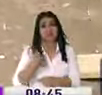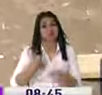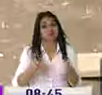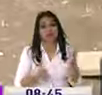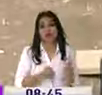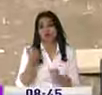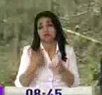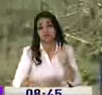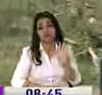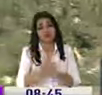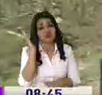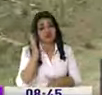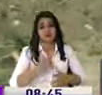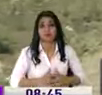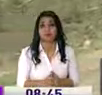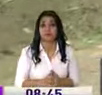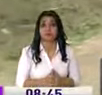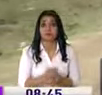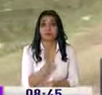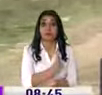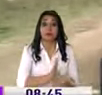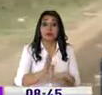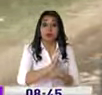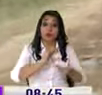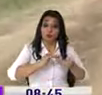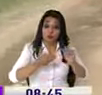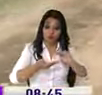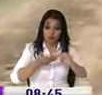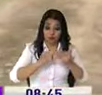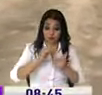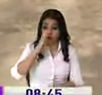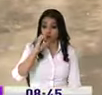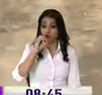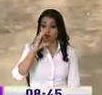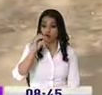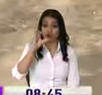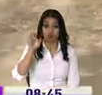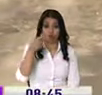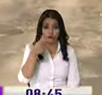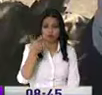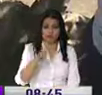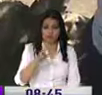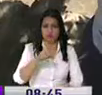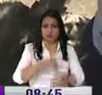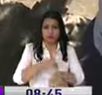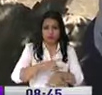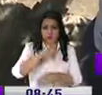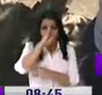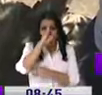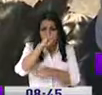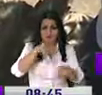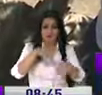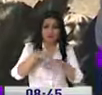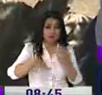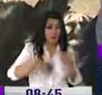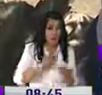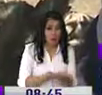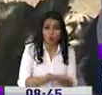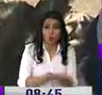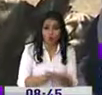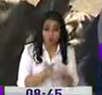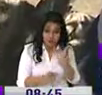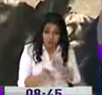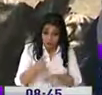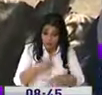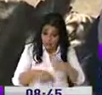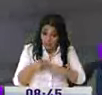largó, dice. Hasta el barrio San Miguel de la comunidad de Cocotoc llegaron paramédicos, ambulancias, policías y agentes de tránsito. Las heridas aún estaban con